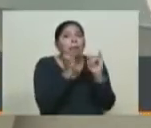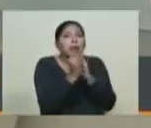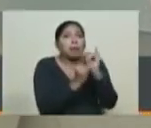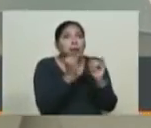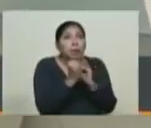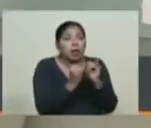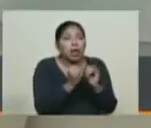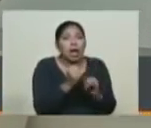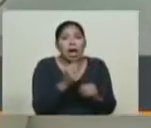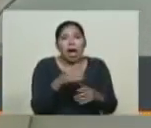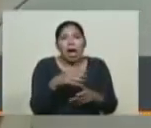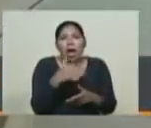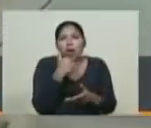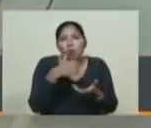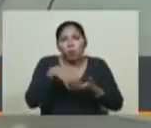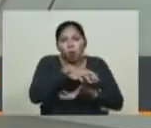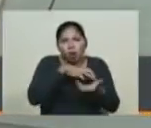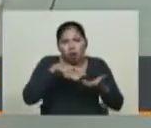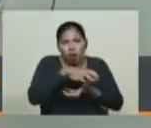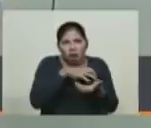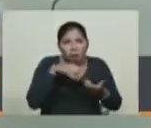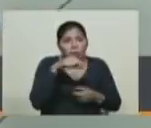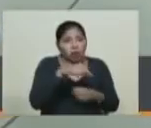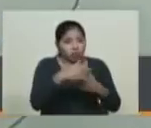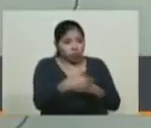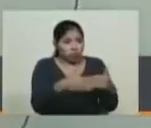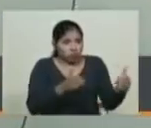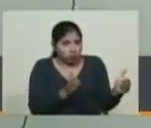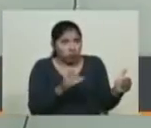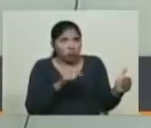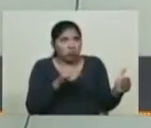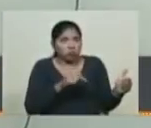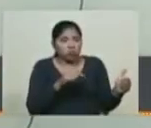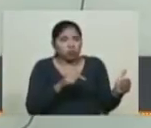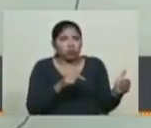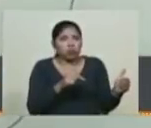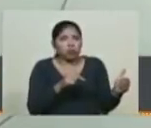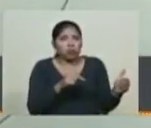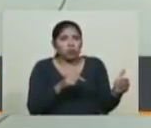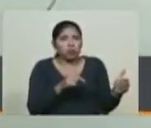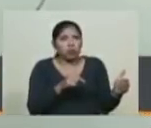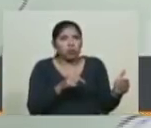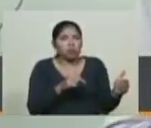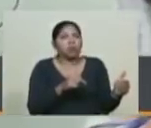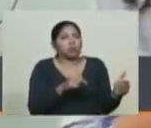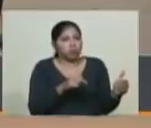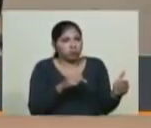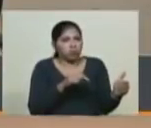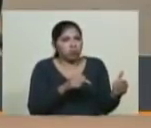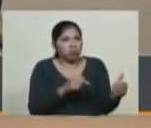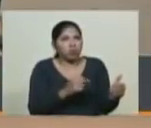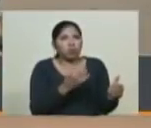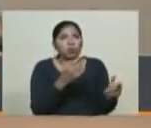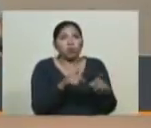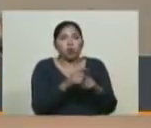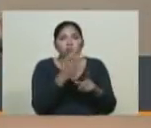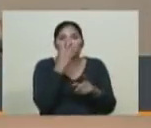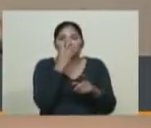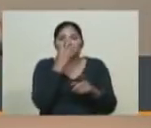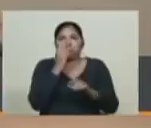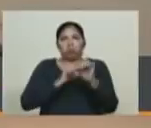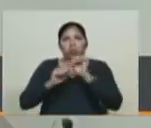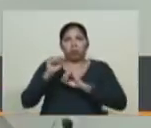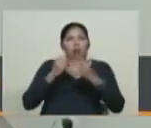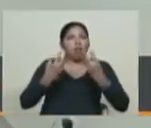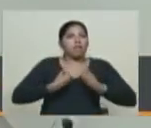cuidados especiales tienen en estos espacios la garantía de la defensa, la protección